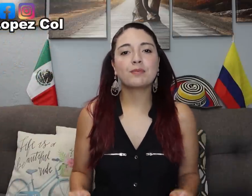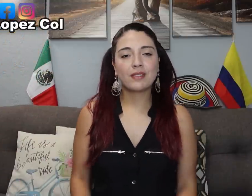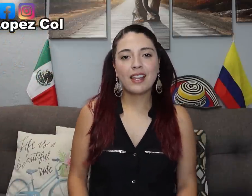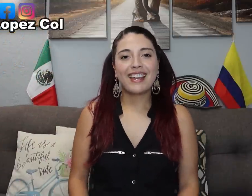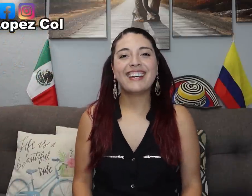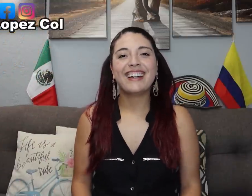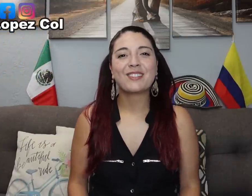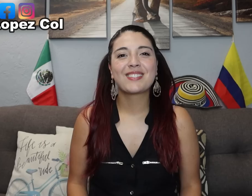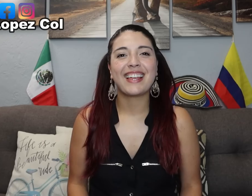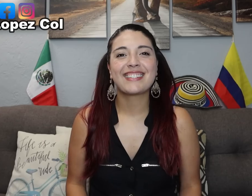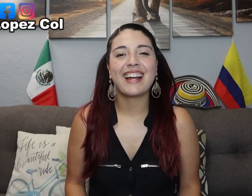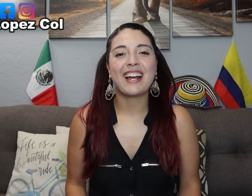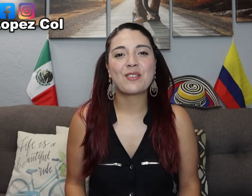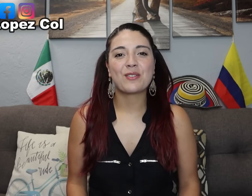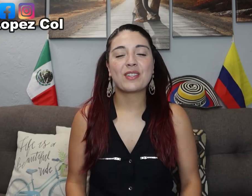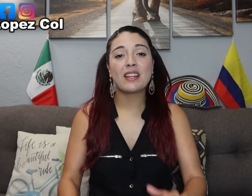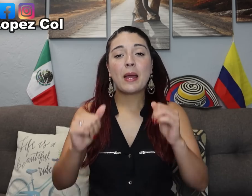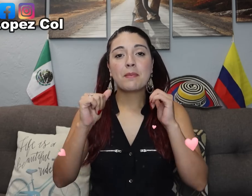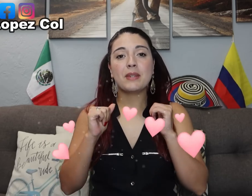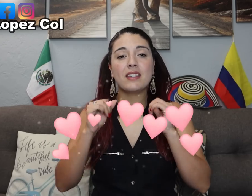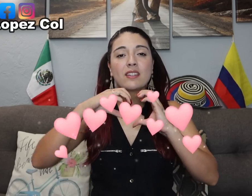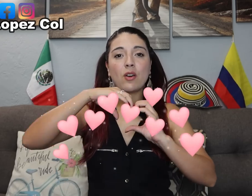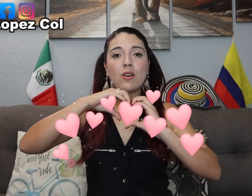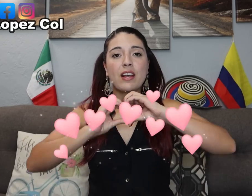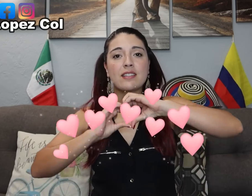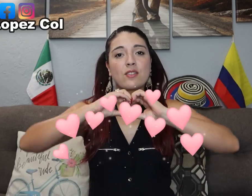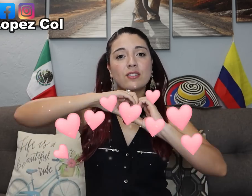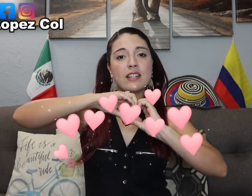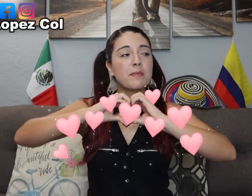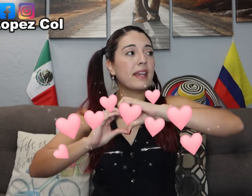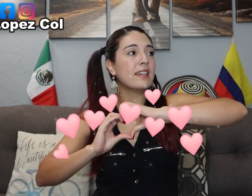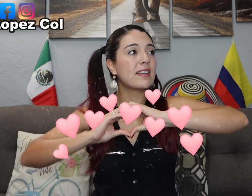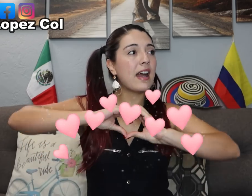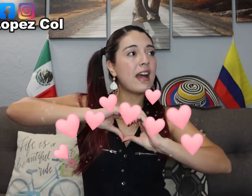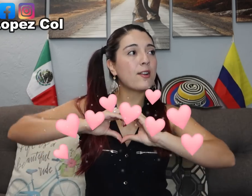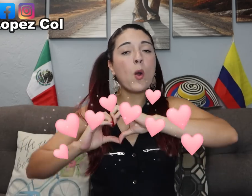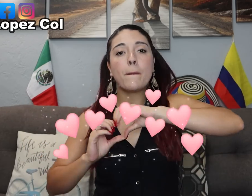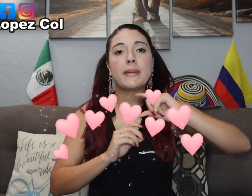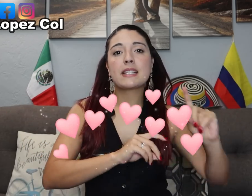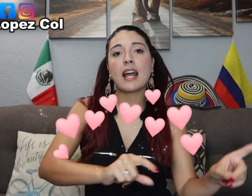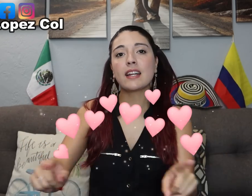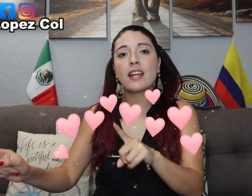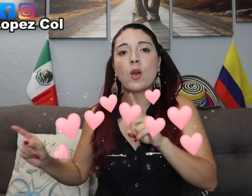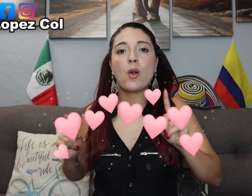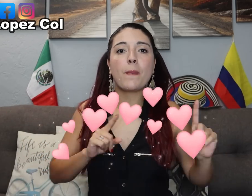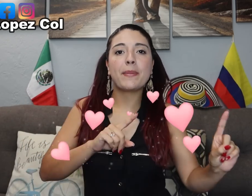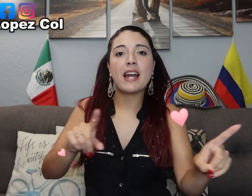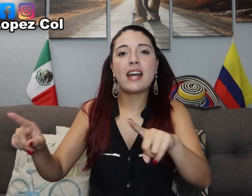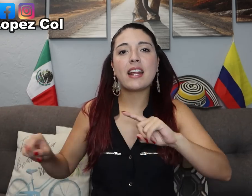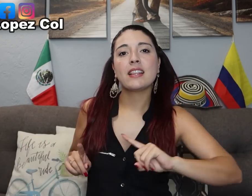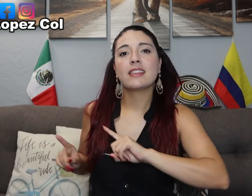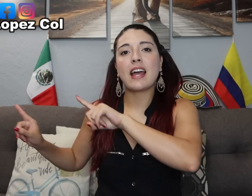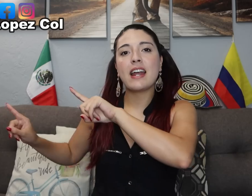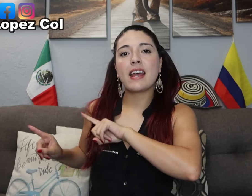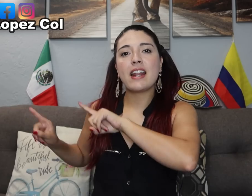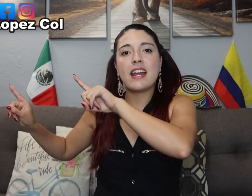favorita. Ustedes ya la conocen. Mi corazón es mexicano, mi sangre